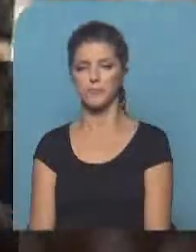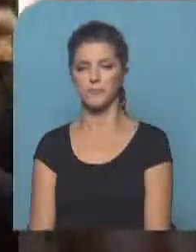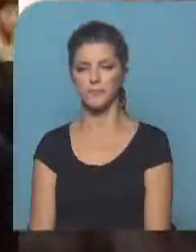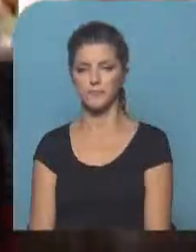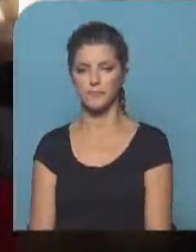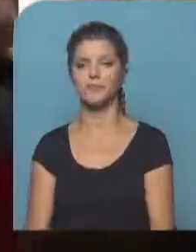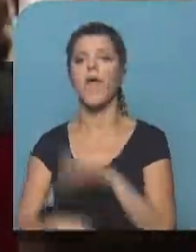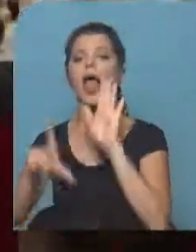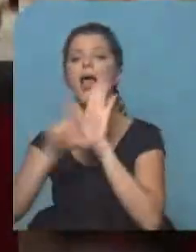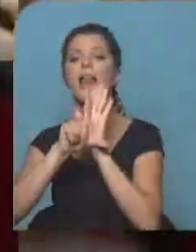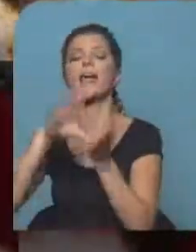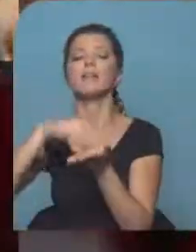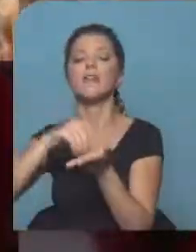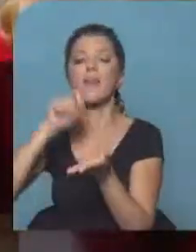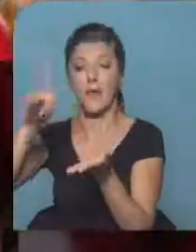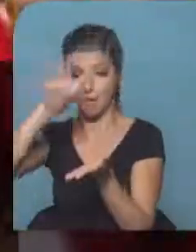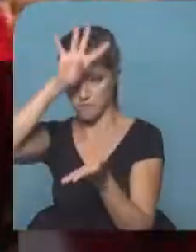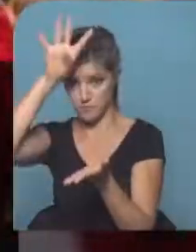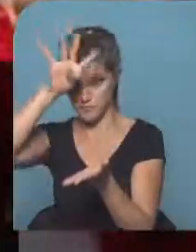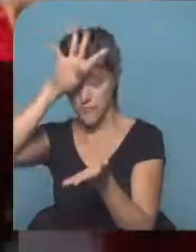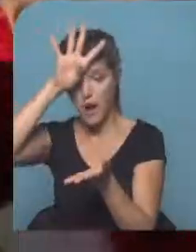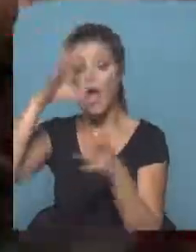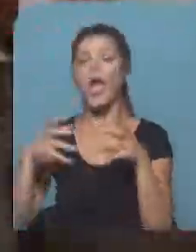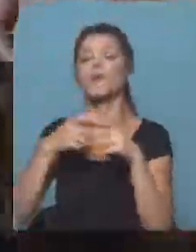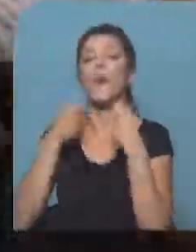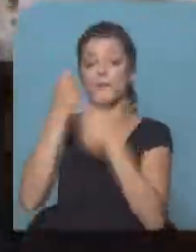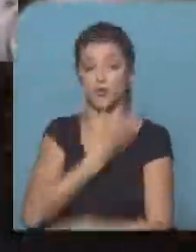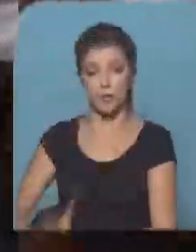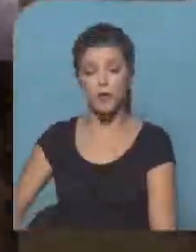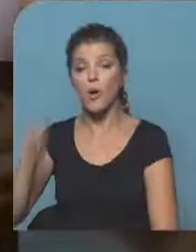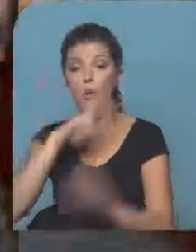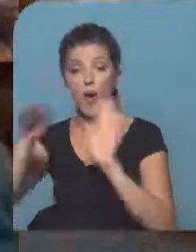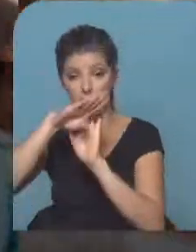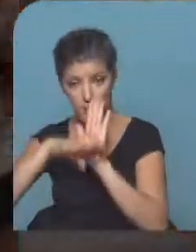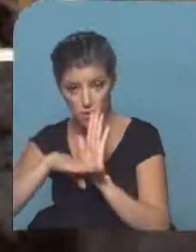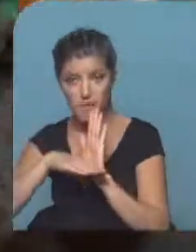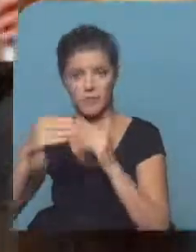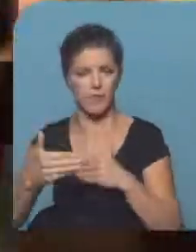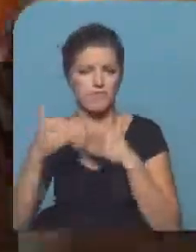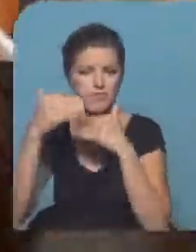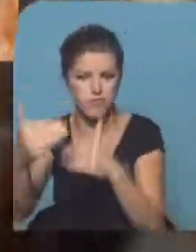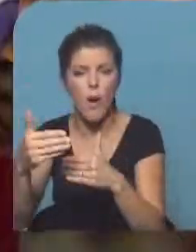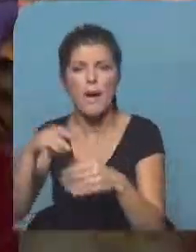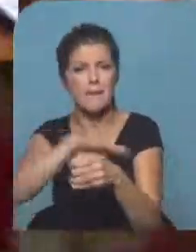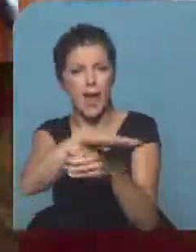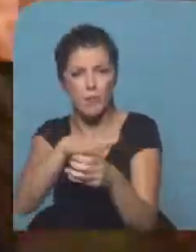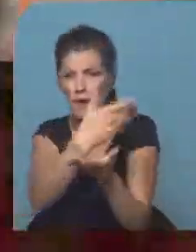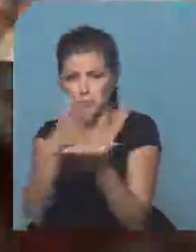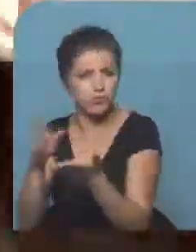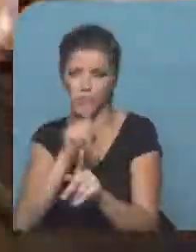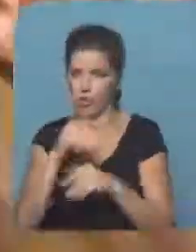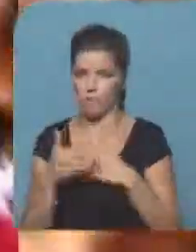Ley de tierras aborígenes. El oficialismo busca prorrogar la norma que suspende el desalojo de las comunidades